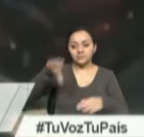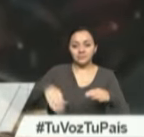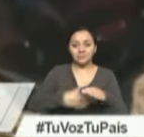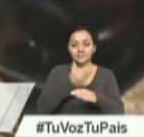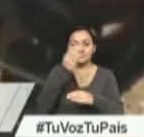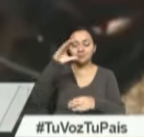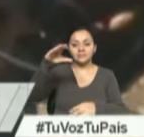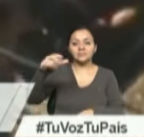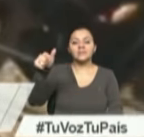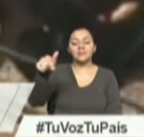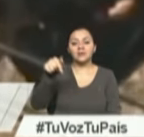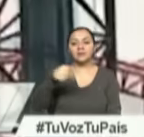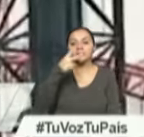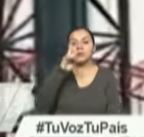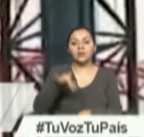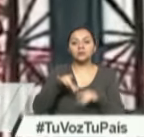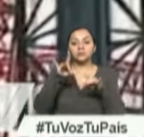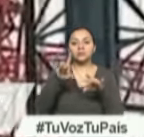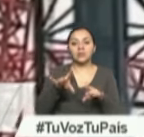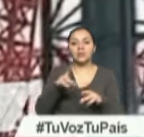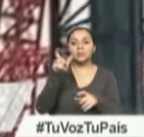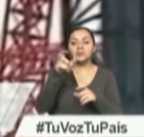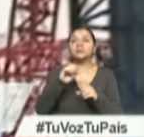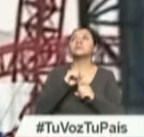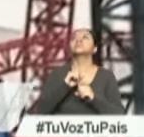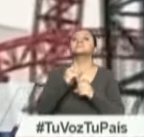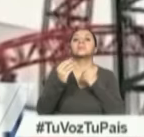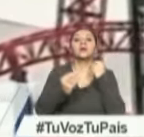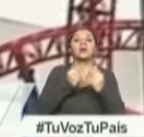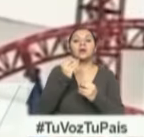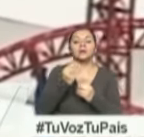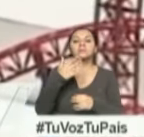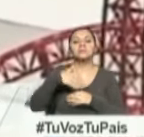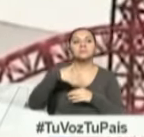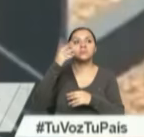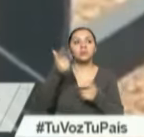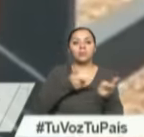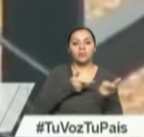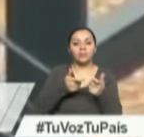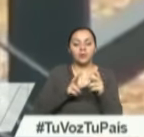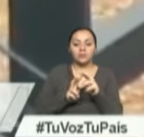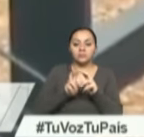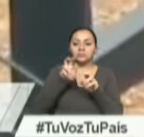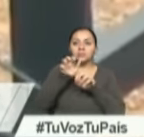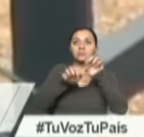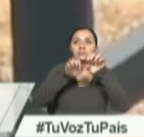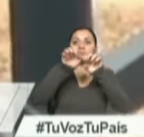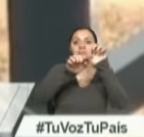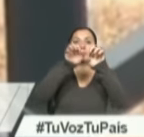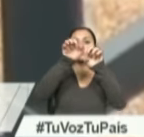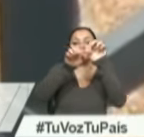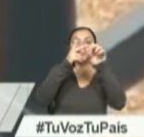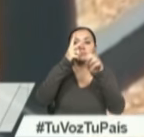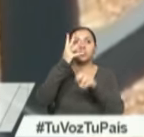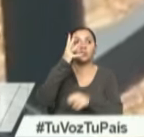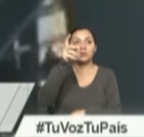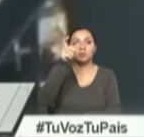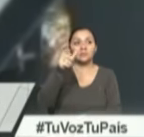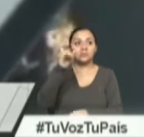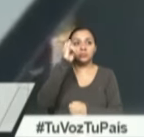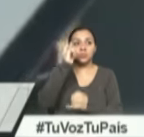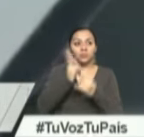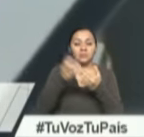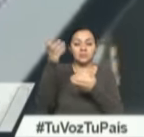turística Gold Coast australiana. La mayoría fueron rescatadas sin problemas, pero para bajar a las 4 últimas personas del lugar donde